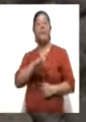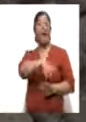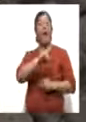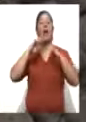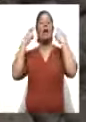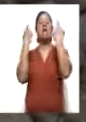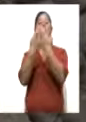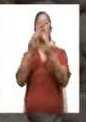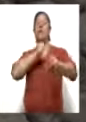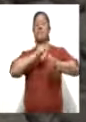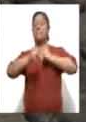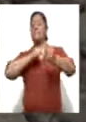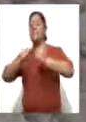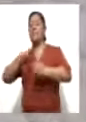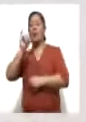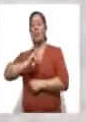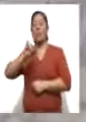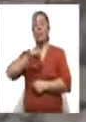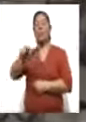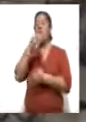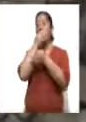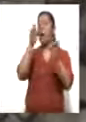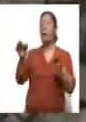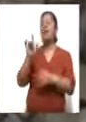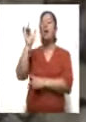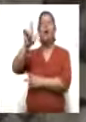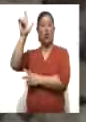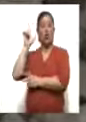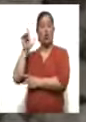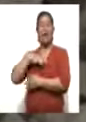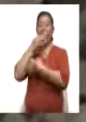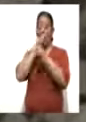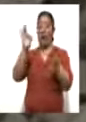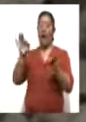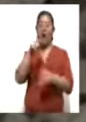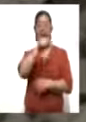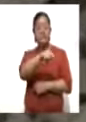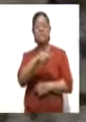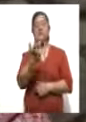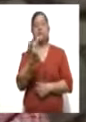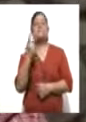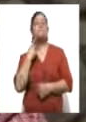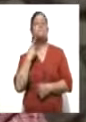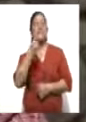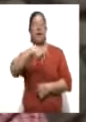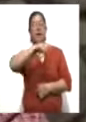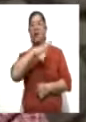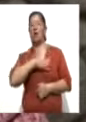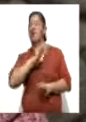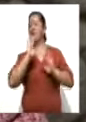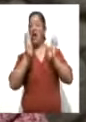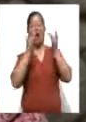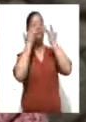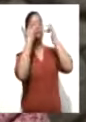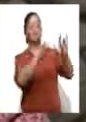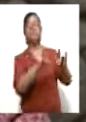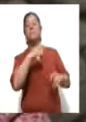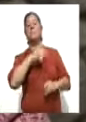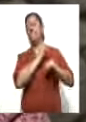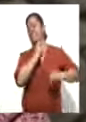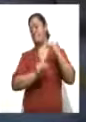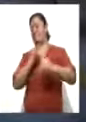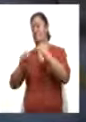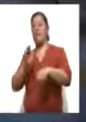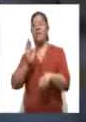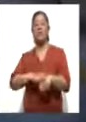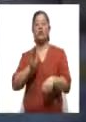Pérez Rodríguez señaló que desde el lunes notificó a la dirigencia nacional de ese partido su desistimiento para competir en el proceso electoral del